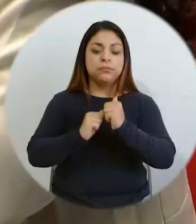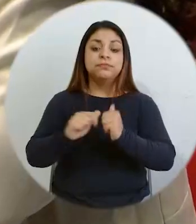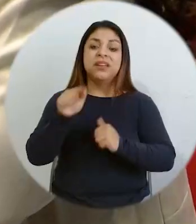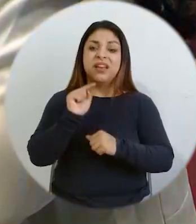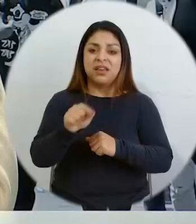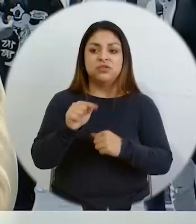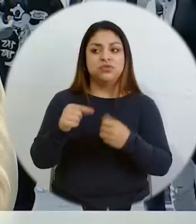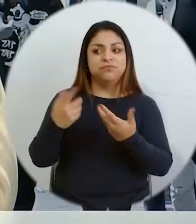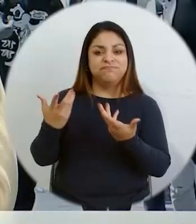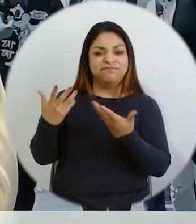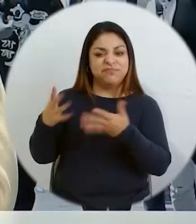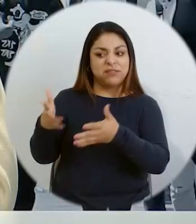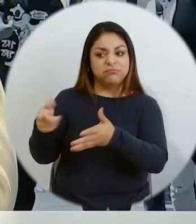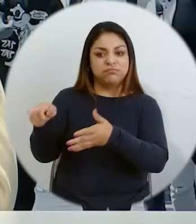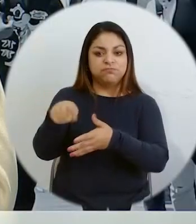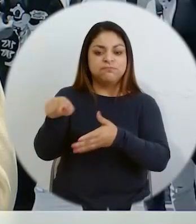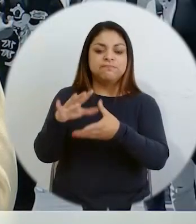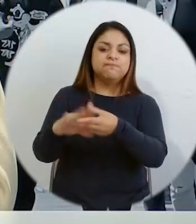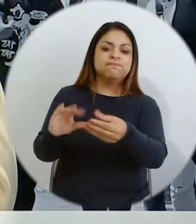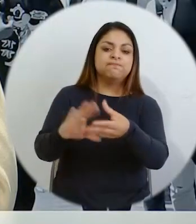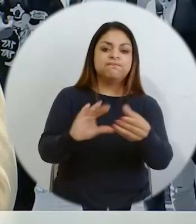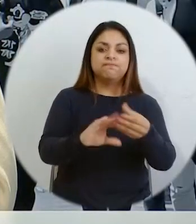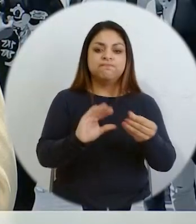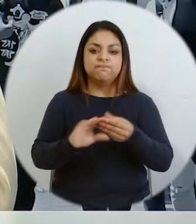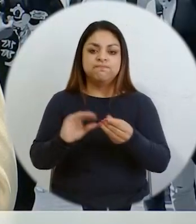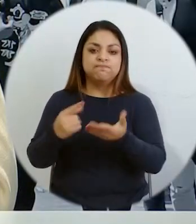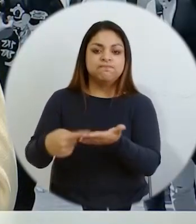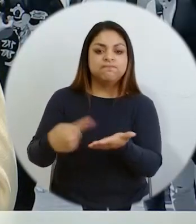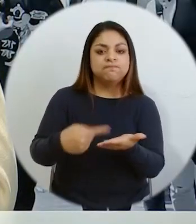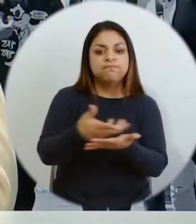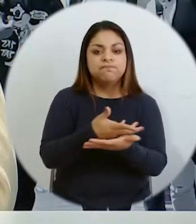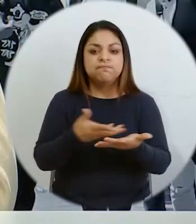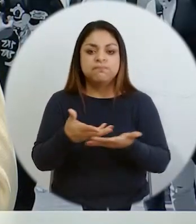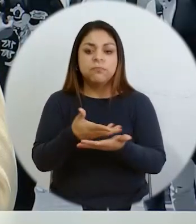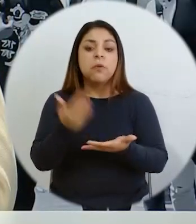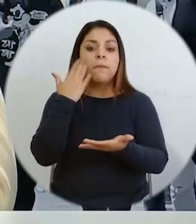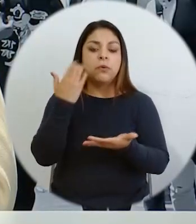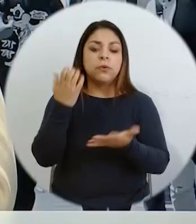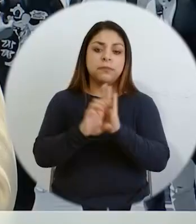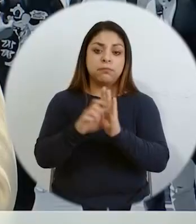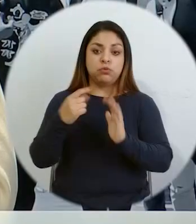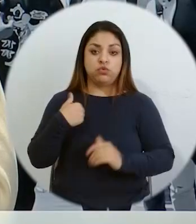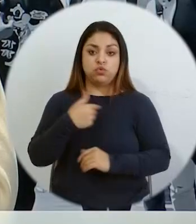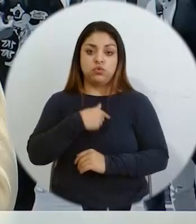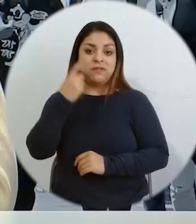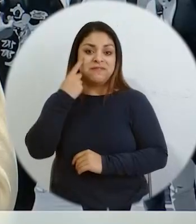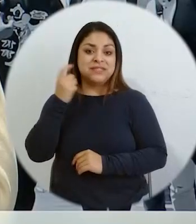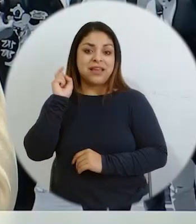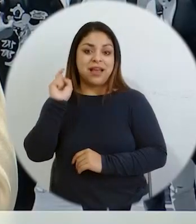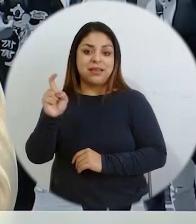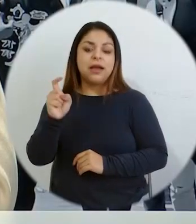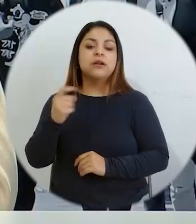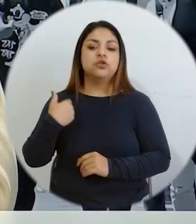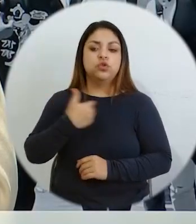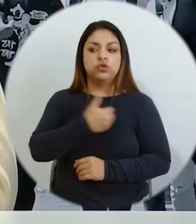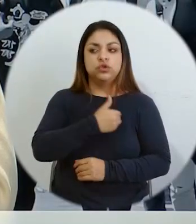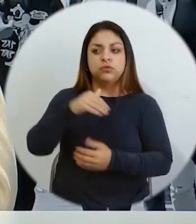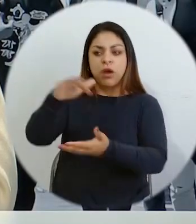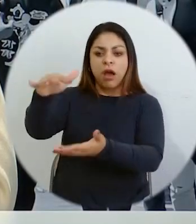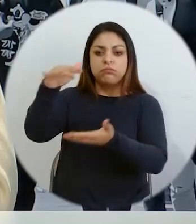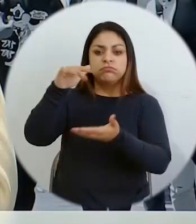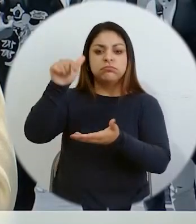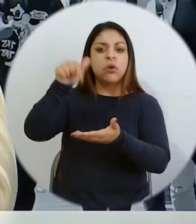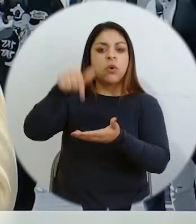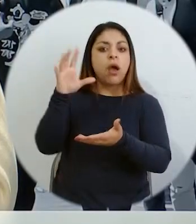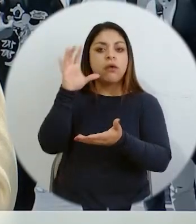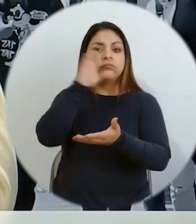¿verdad? Cómo a nivel, por ejemplo, de la Fiscalía, nosotros nos enteramos por medio de las denuncias de una serie